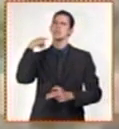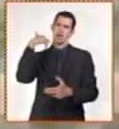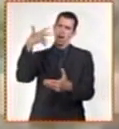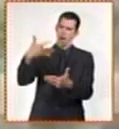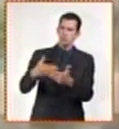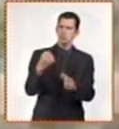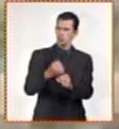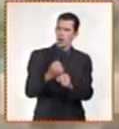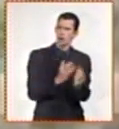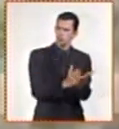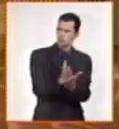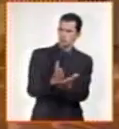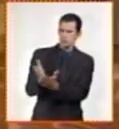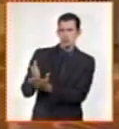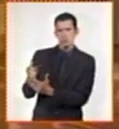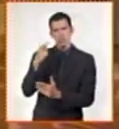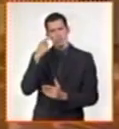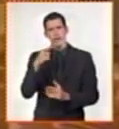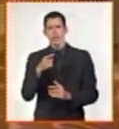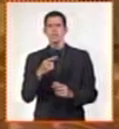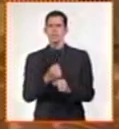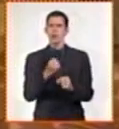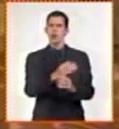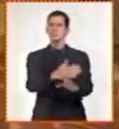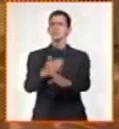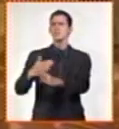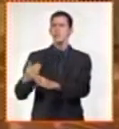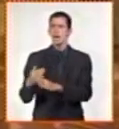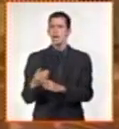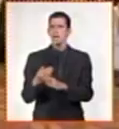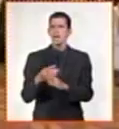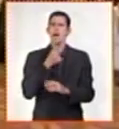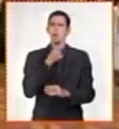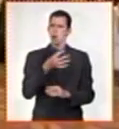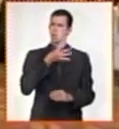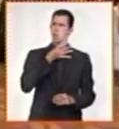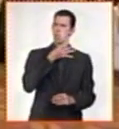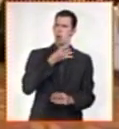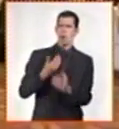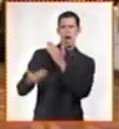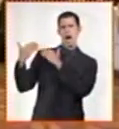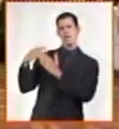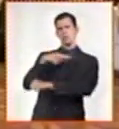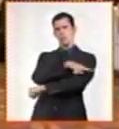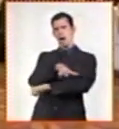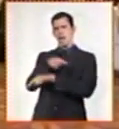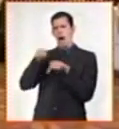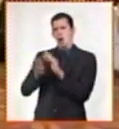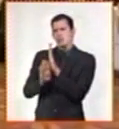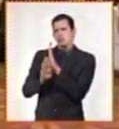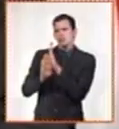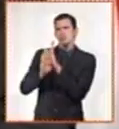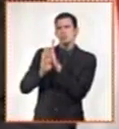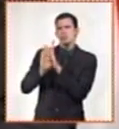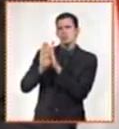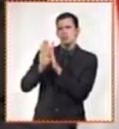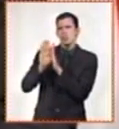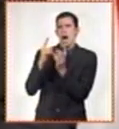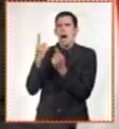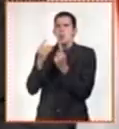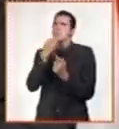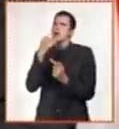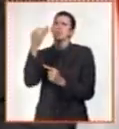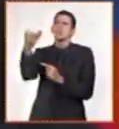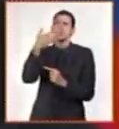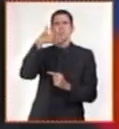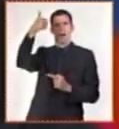de cooperación para países de mercado emergente y países en vías de desarrollo. Este año, China vuelve a ocupar